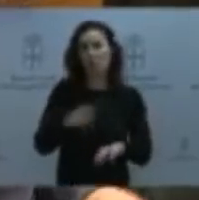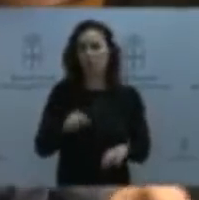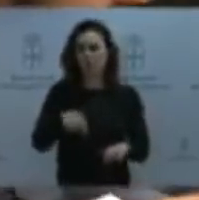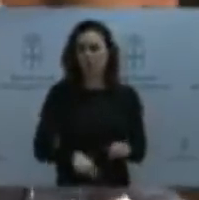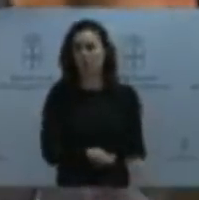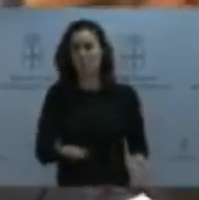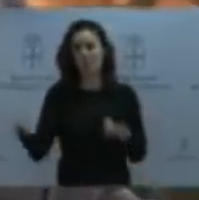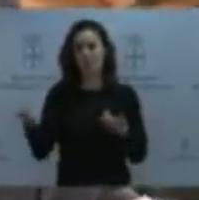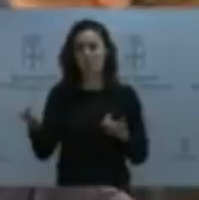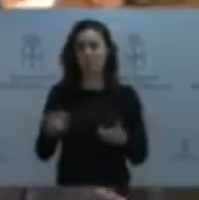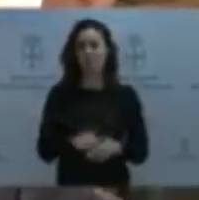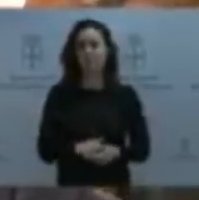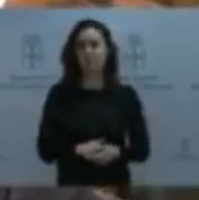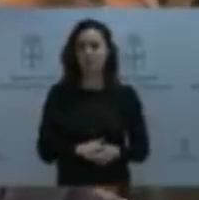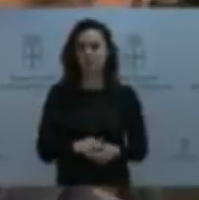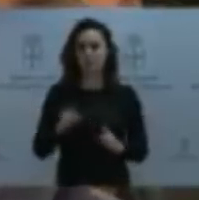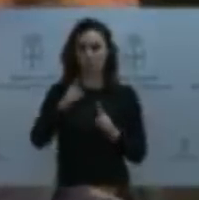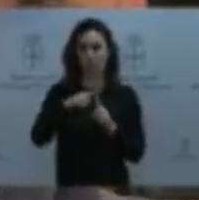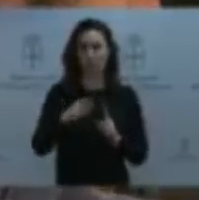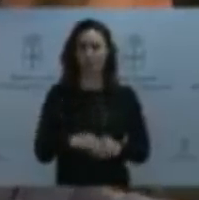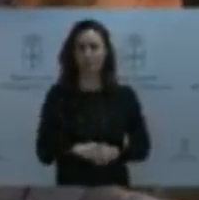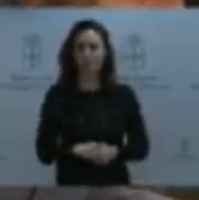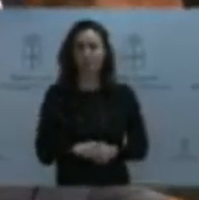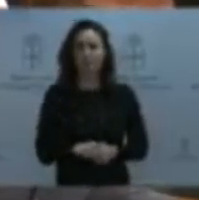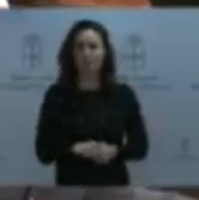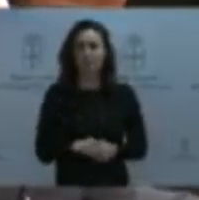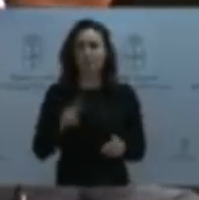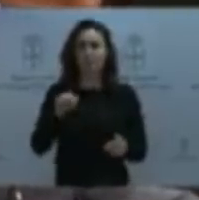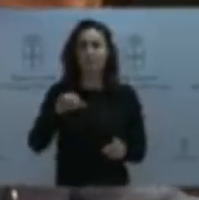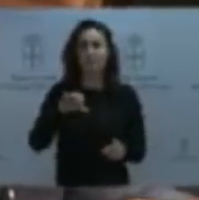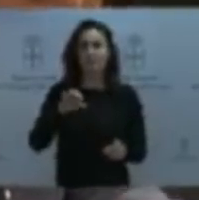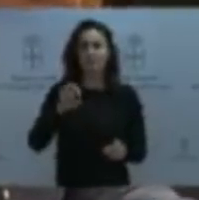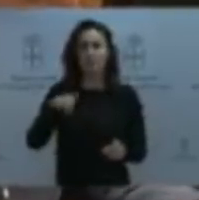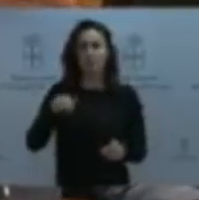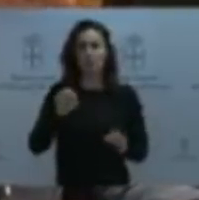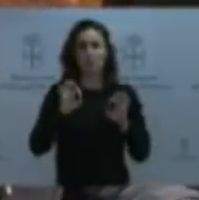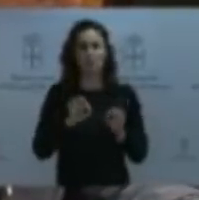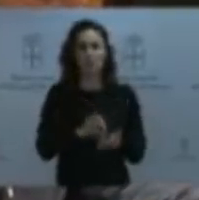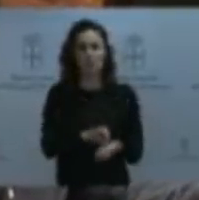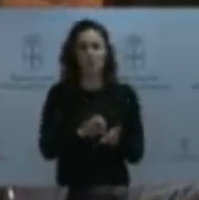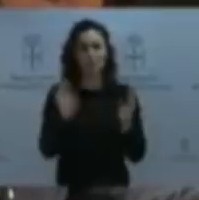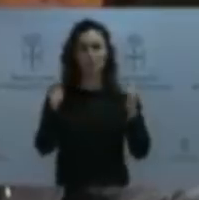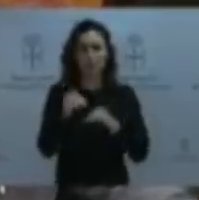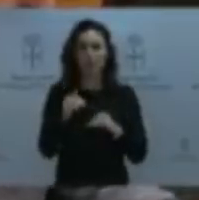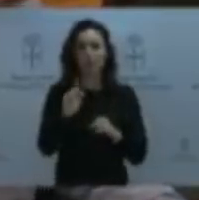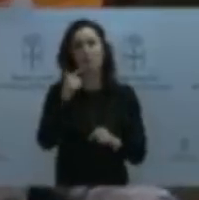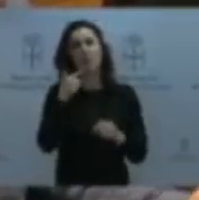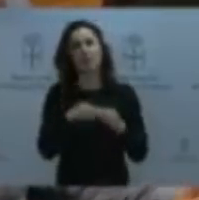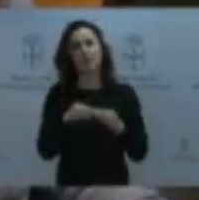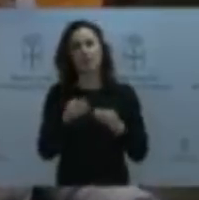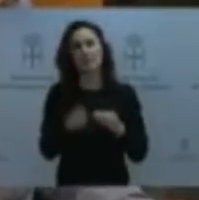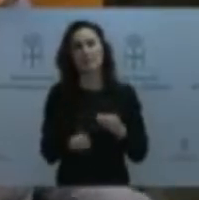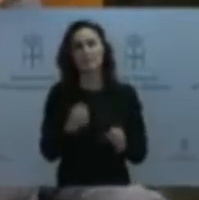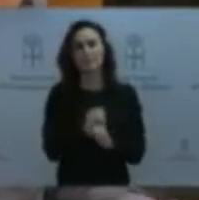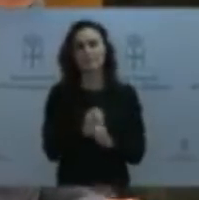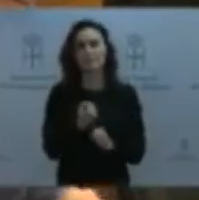Toledo. Unísono lleva el servicio de atención al cliente de Liberbank y el de atención al empleado de Liberbank, desde Tremañes.